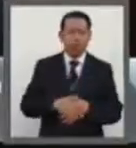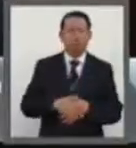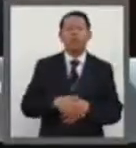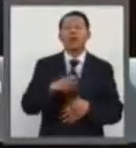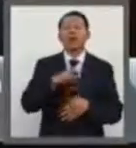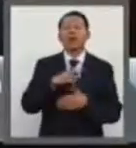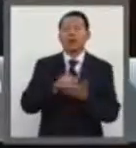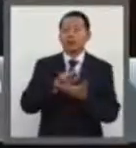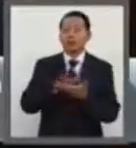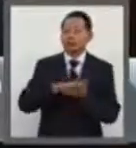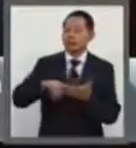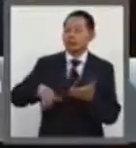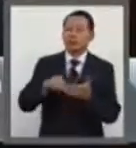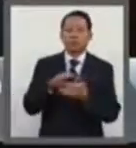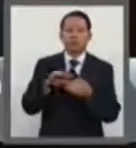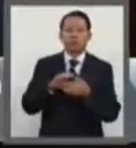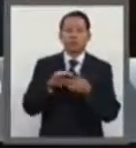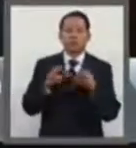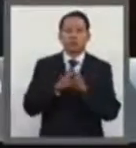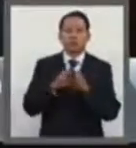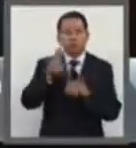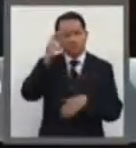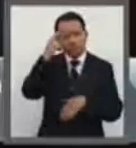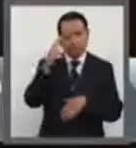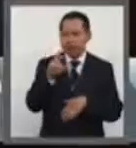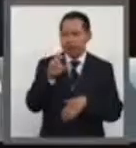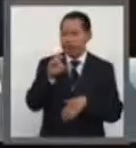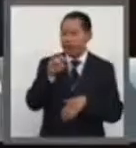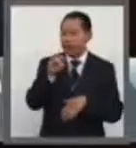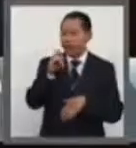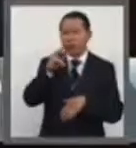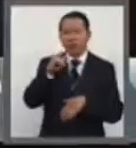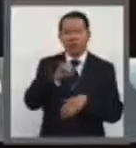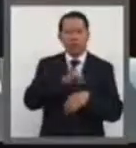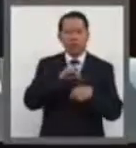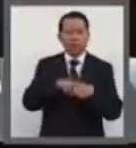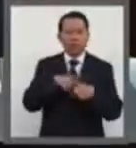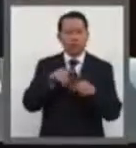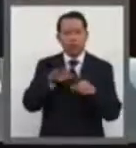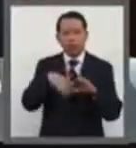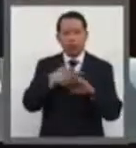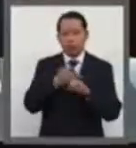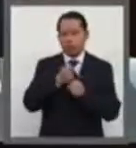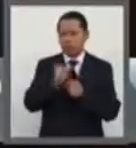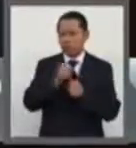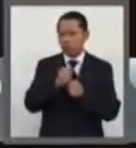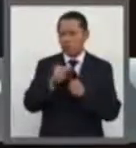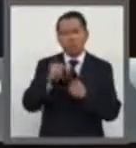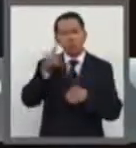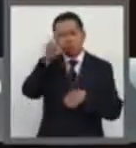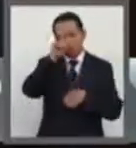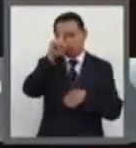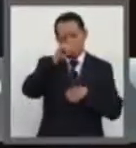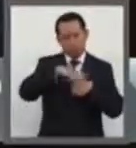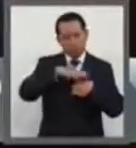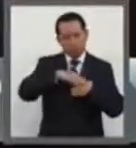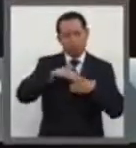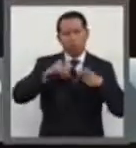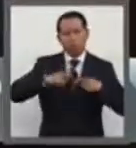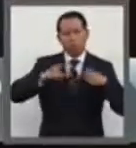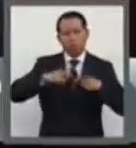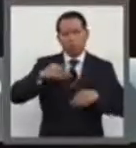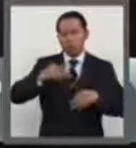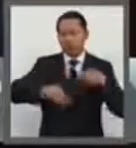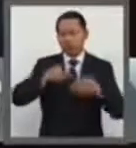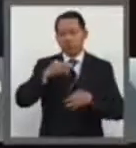sustento de lo anterior, basta recordar que la Relatoría Especial contra la Tortura recomendó que los fiscales y jueces